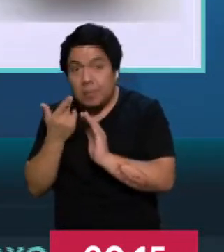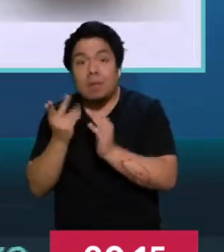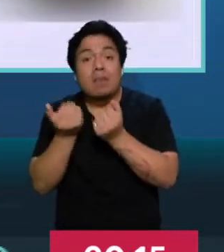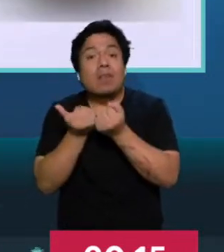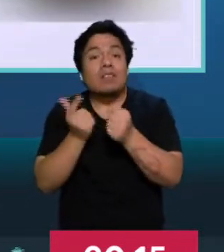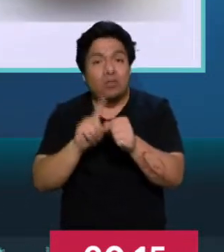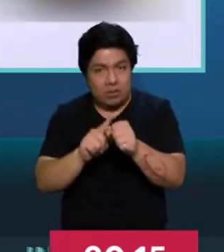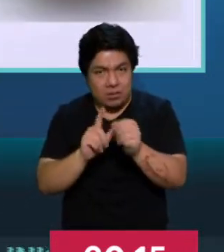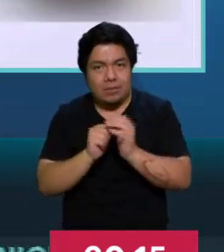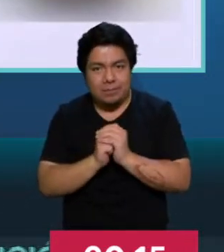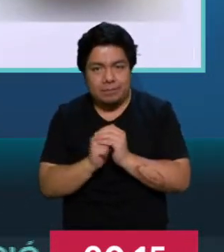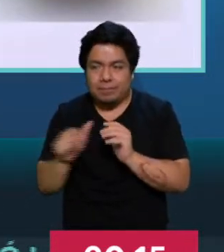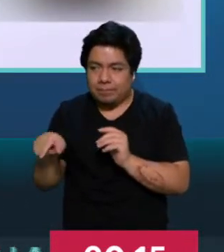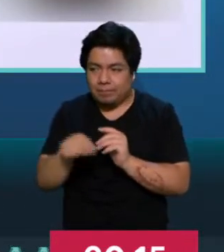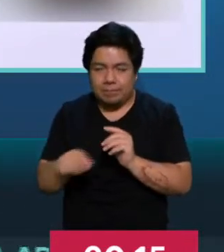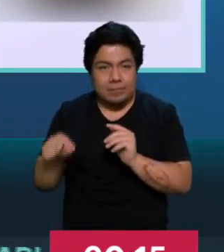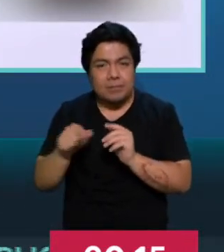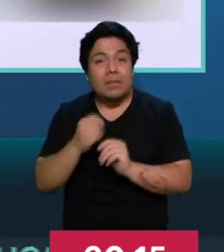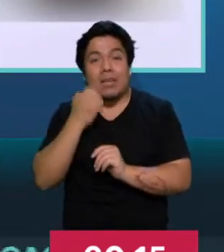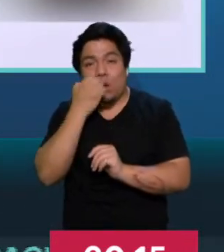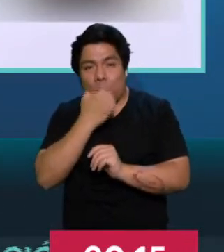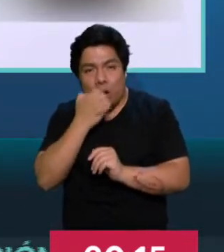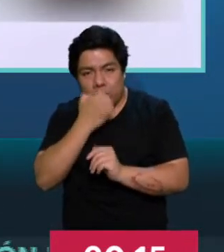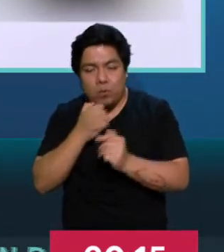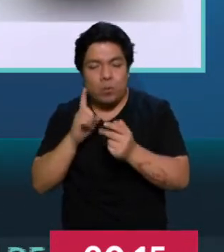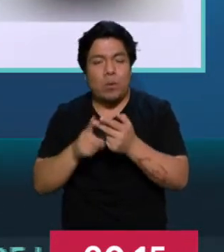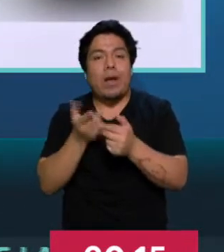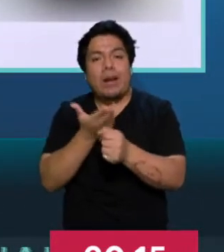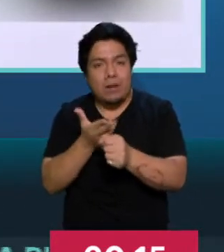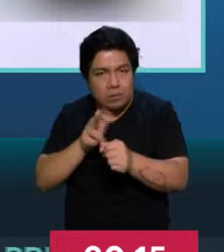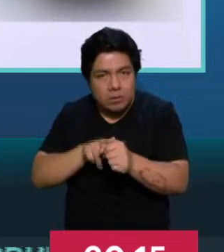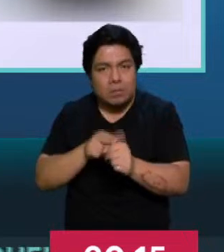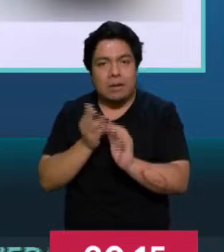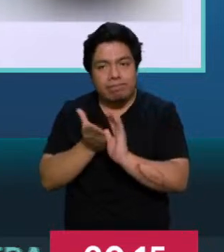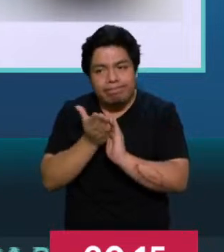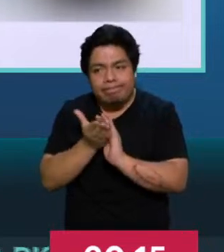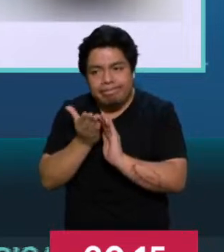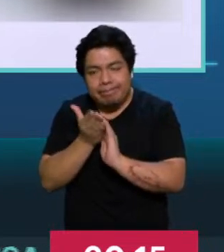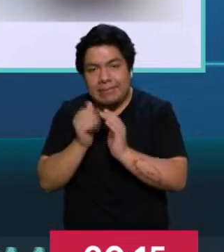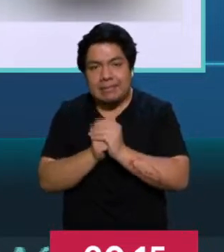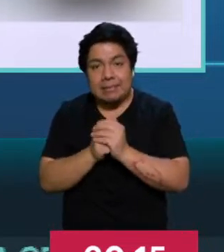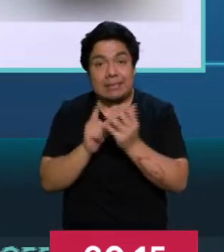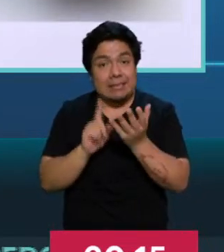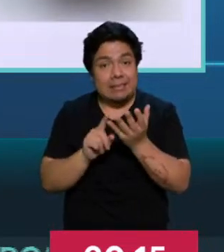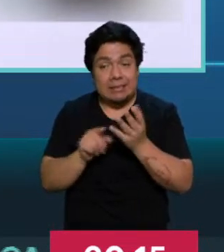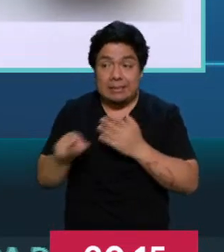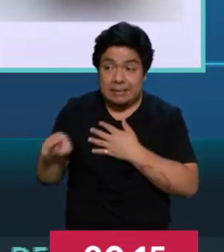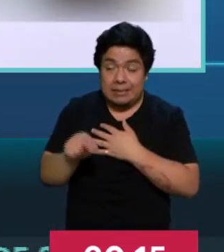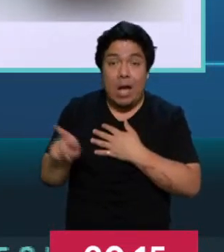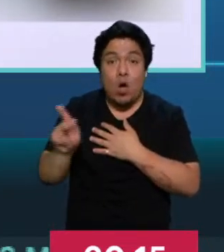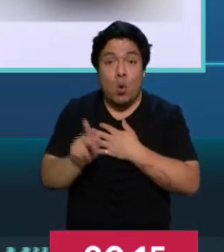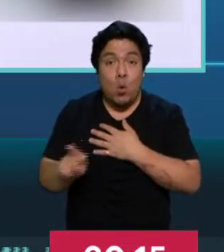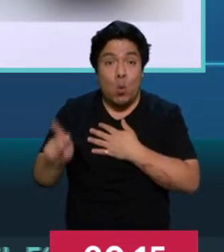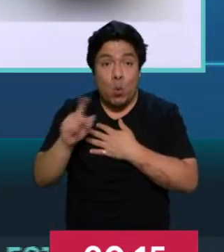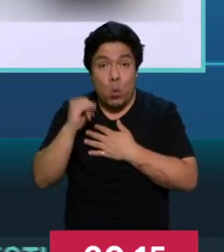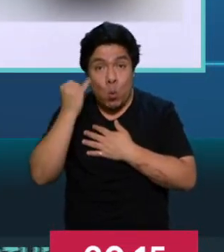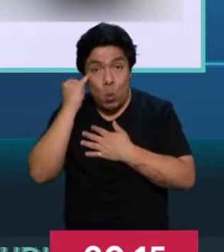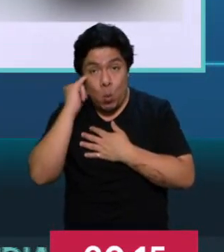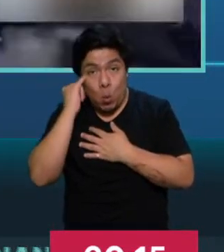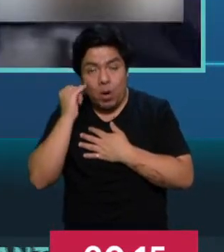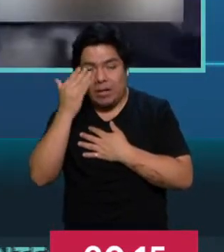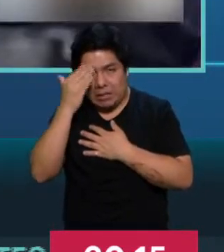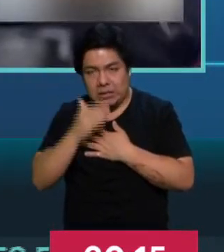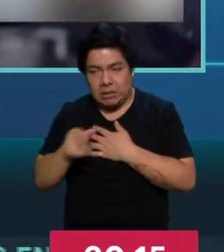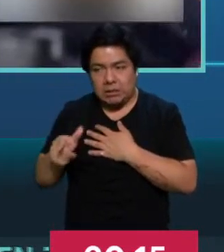social en la edificación de escuelas y de hospitales, y en específico para pueblos indígenas, y ya se